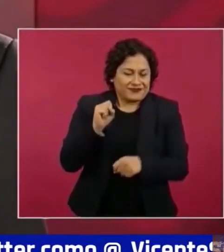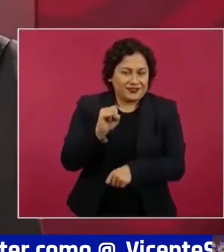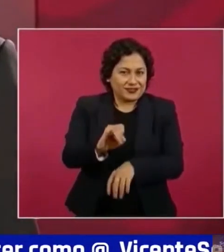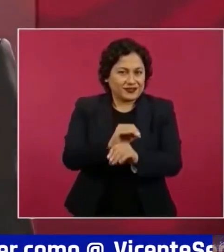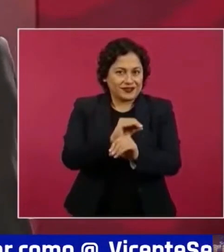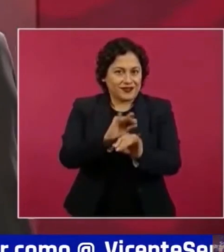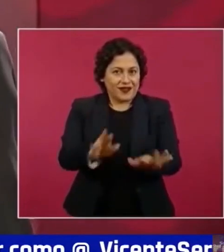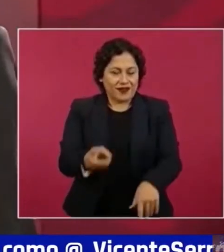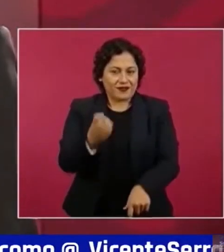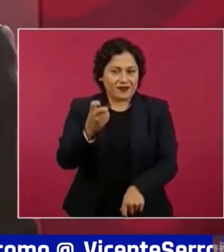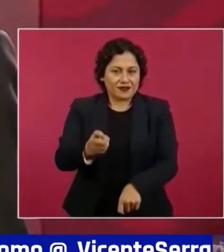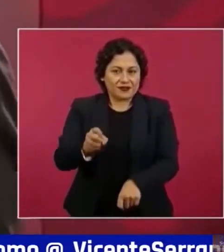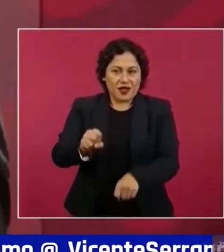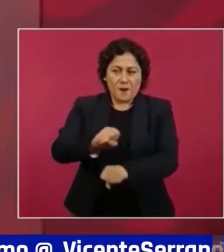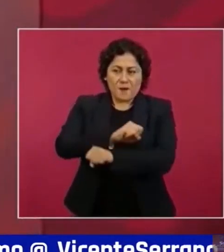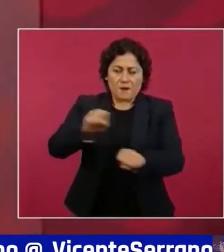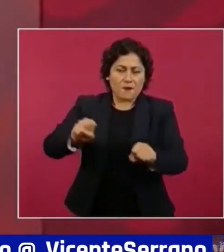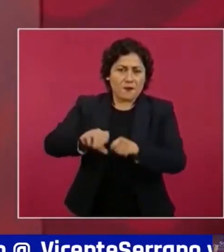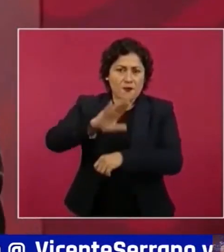en